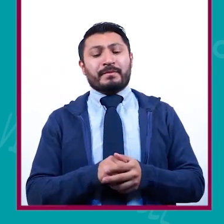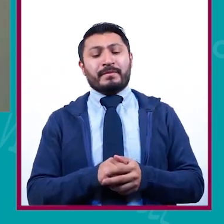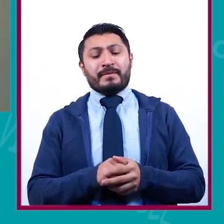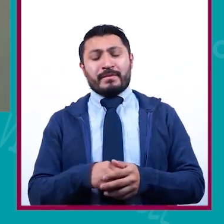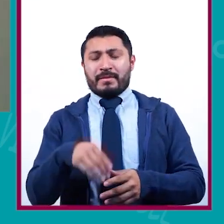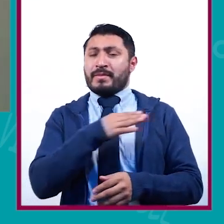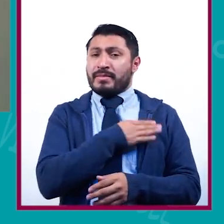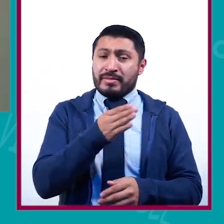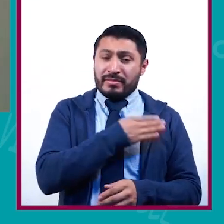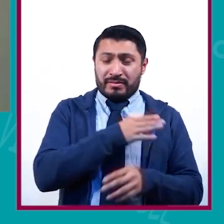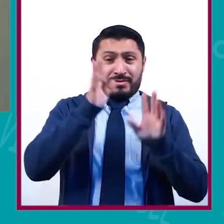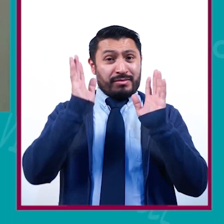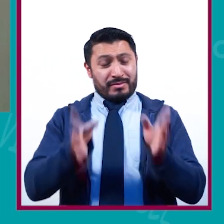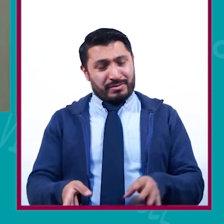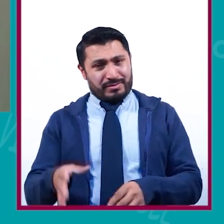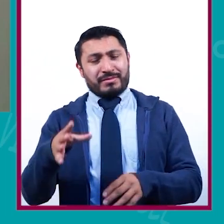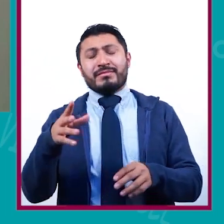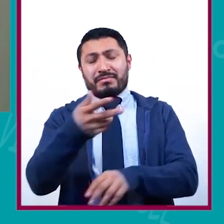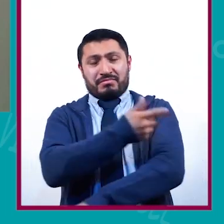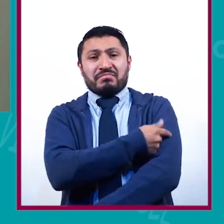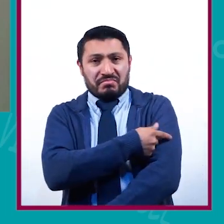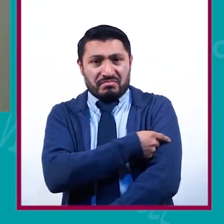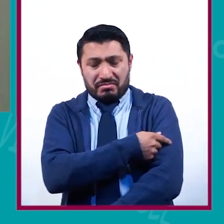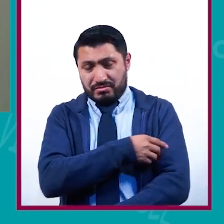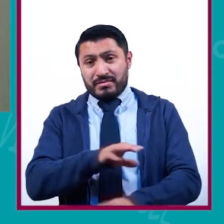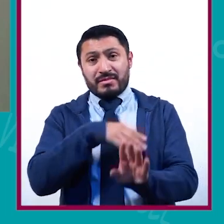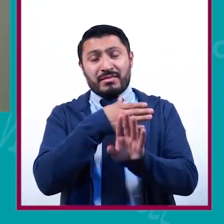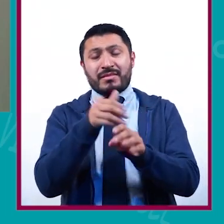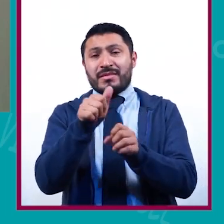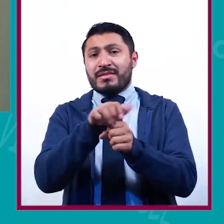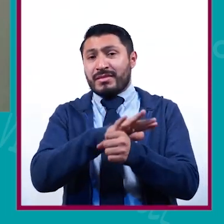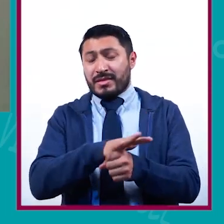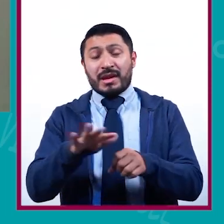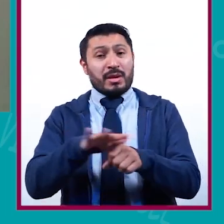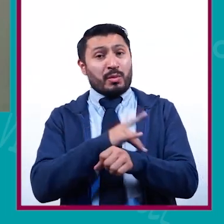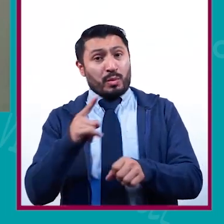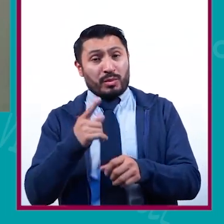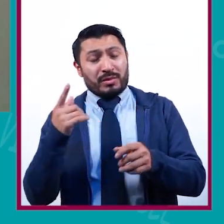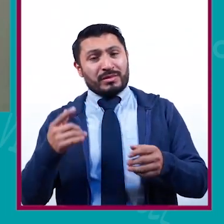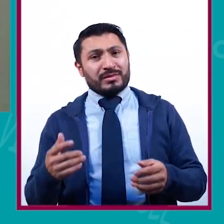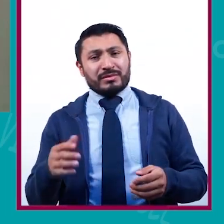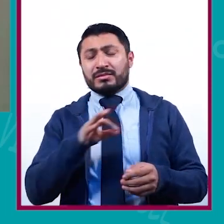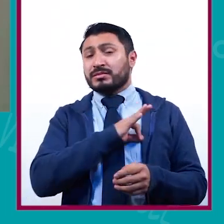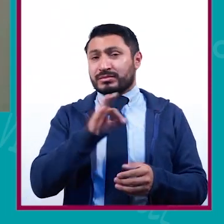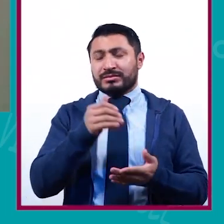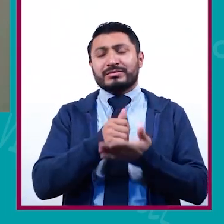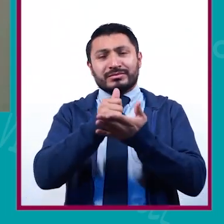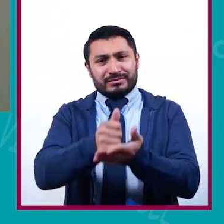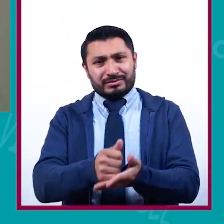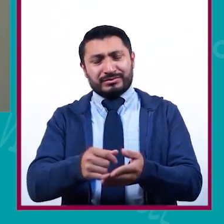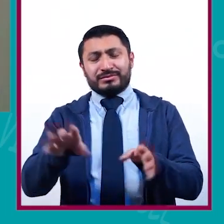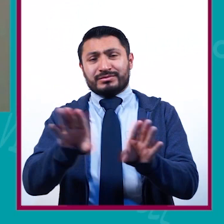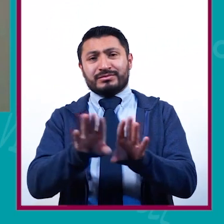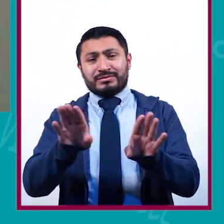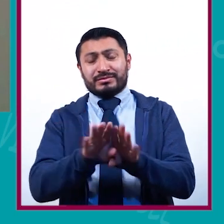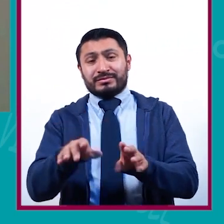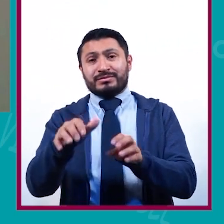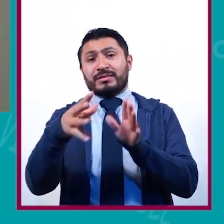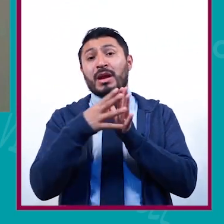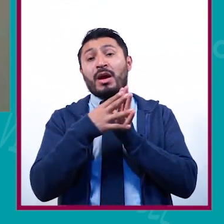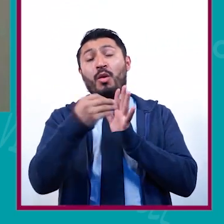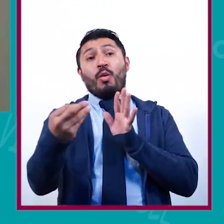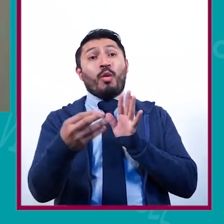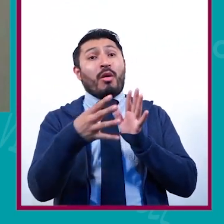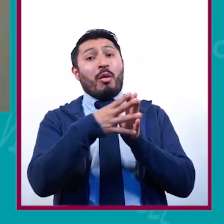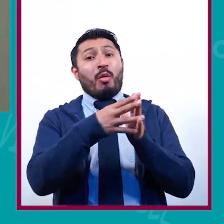respuesta. Es muy bueno que ya haya una vacuna contra el COVID, ya que puede ayudar a que